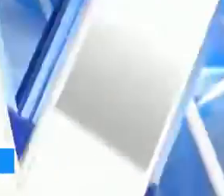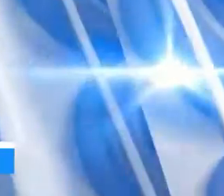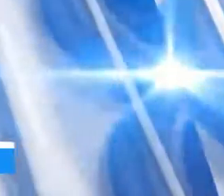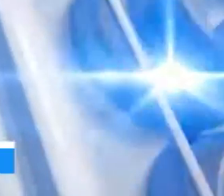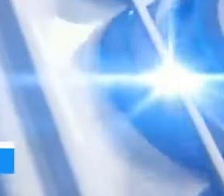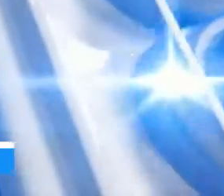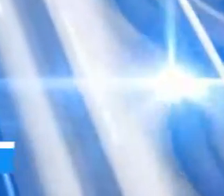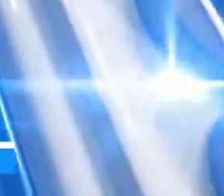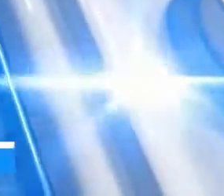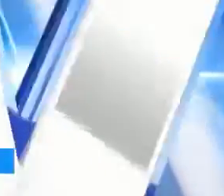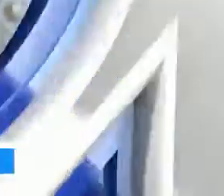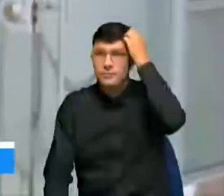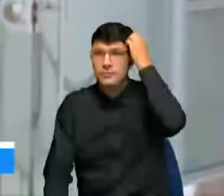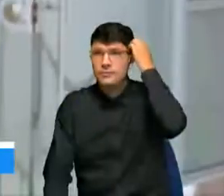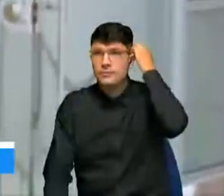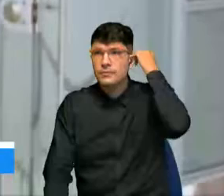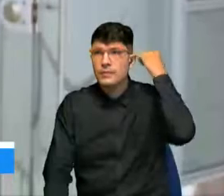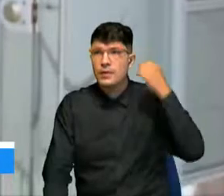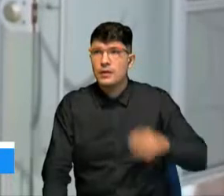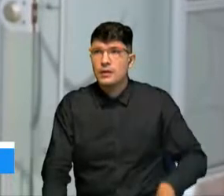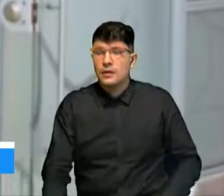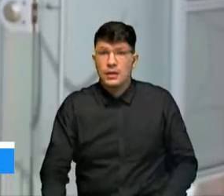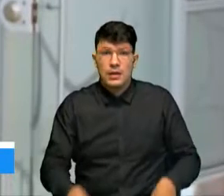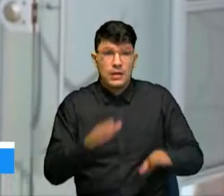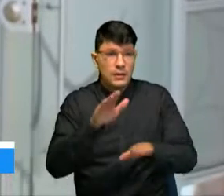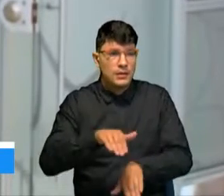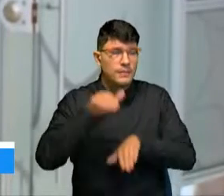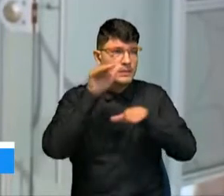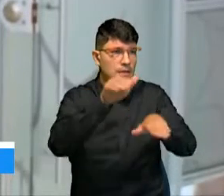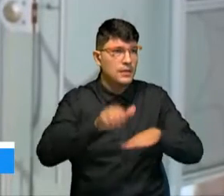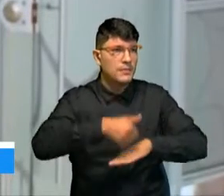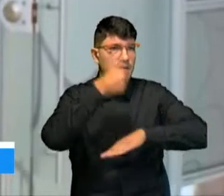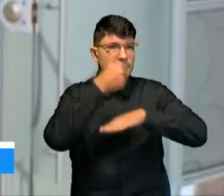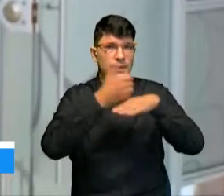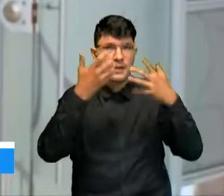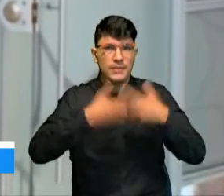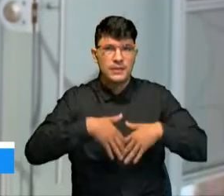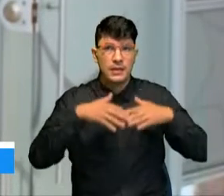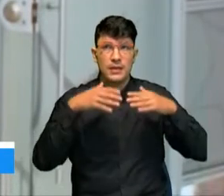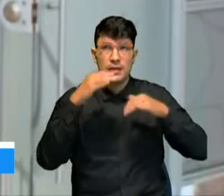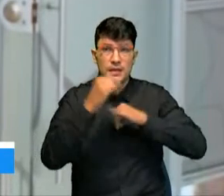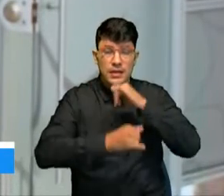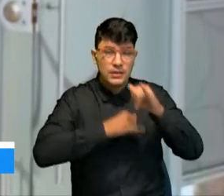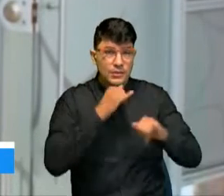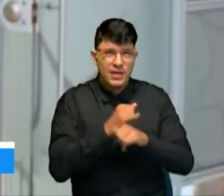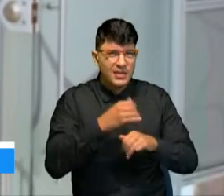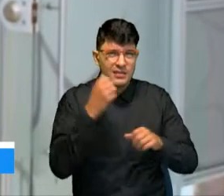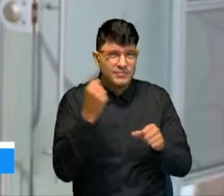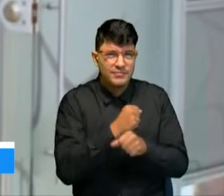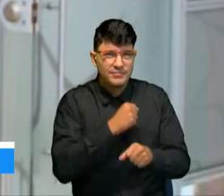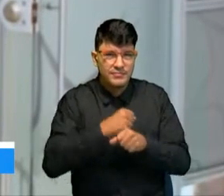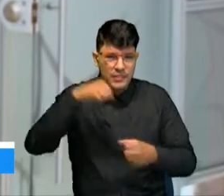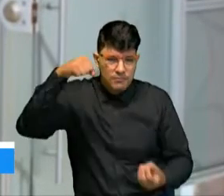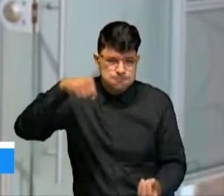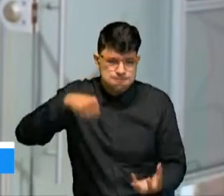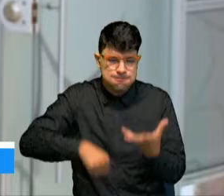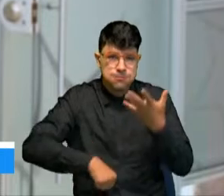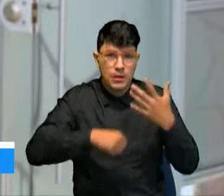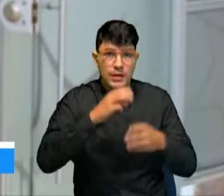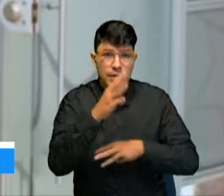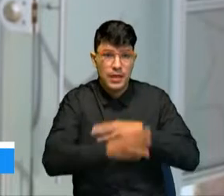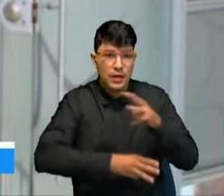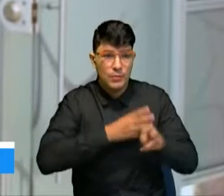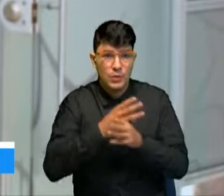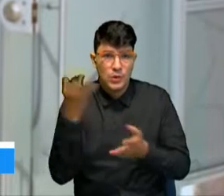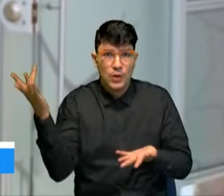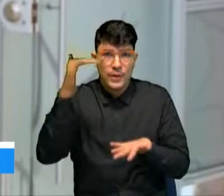Buena tarde. Los representantes de las principales empresas multinacionales que llevan a cabo operaciones de fracking en el mundo están en Barranca Bermeja